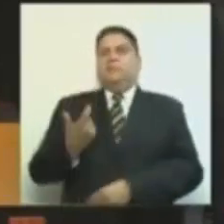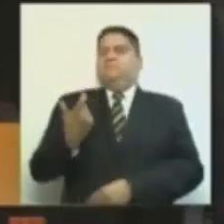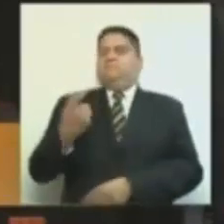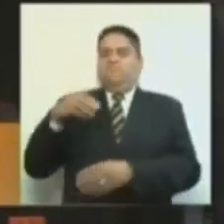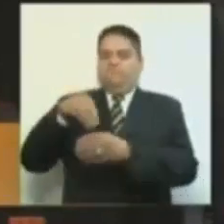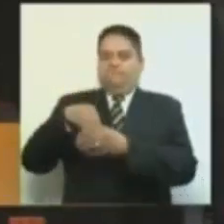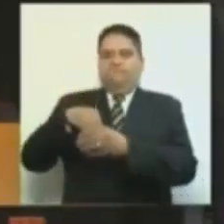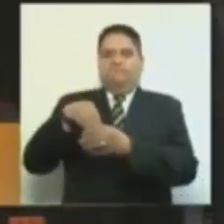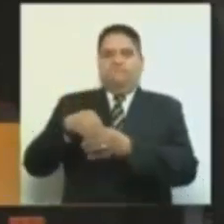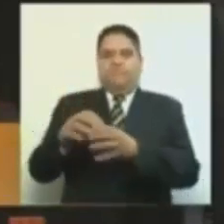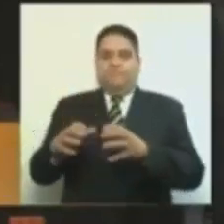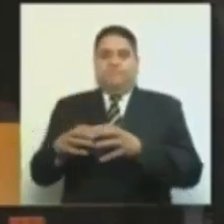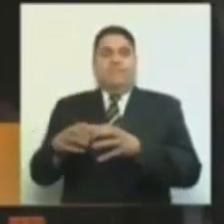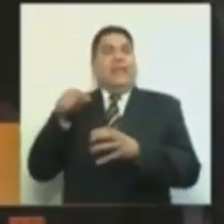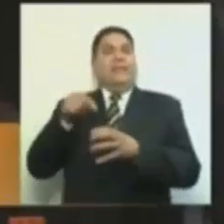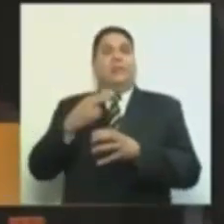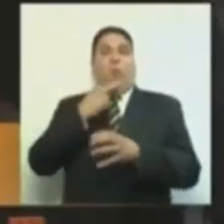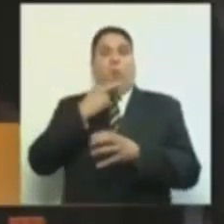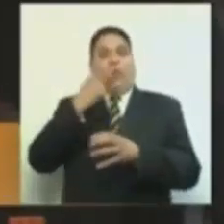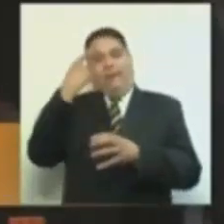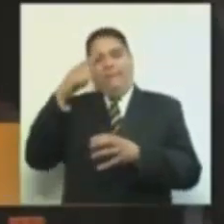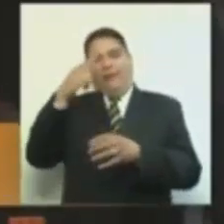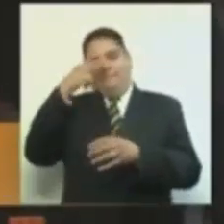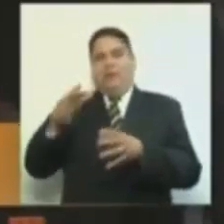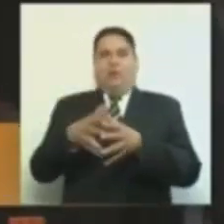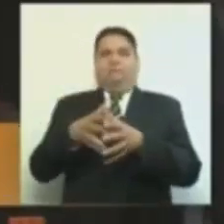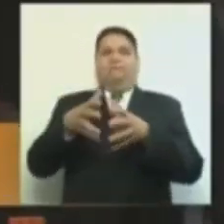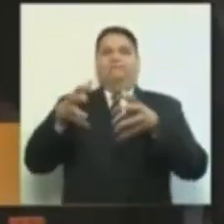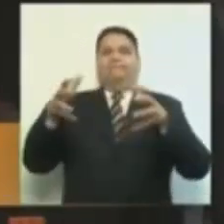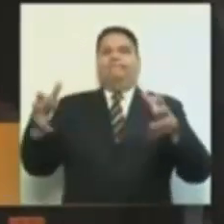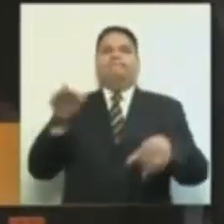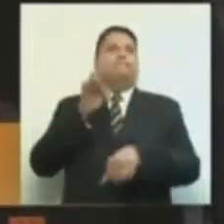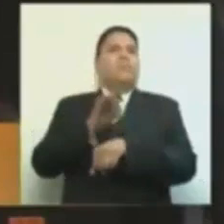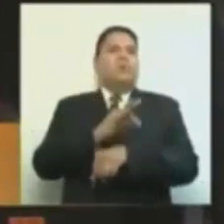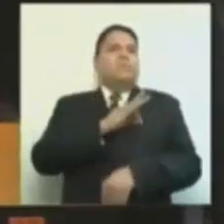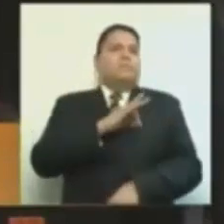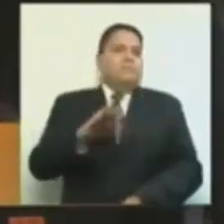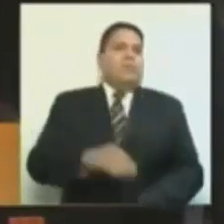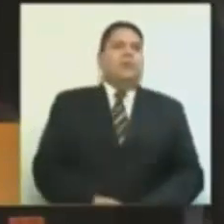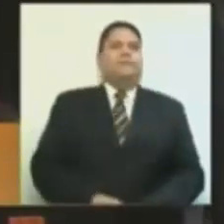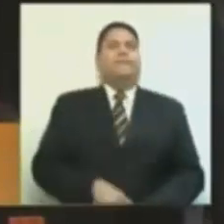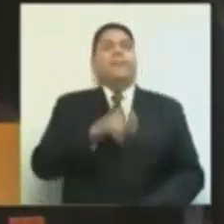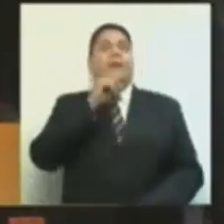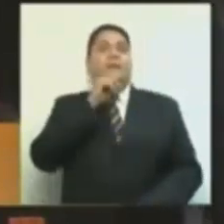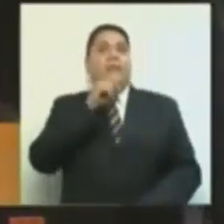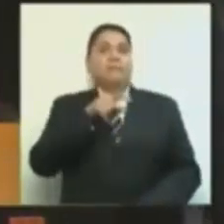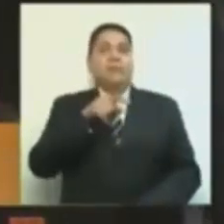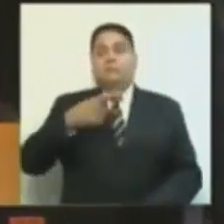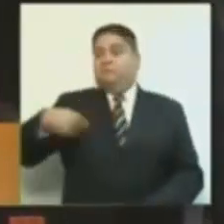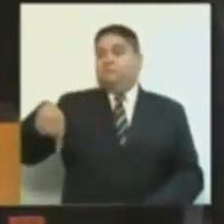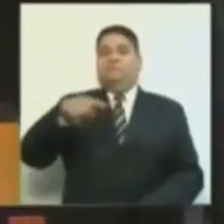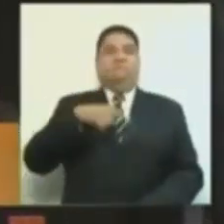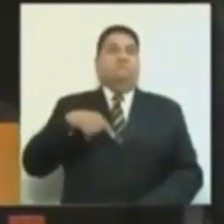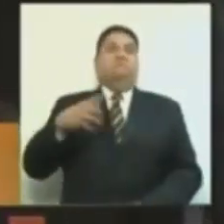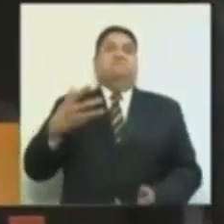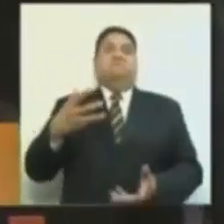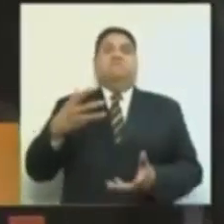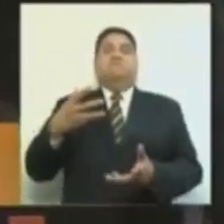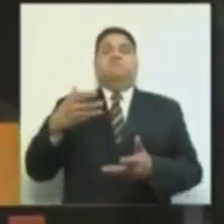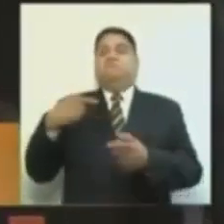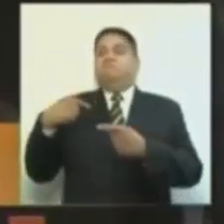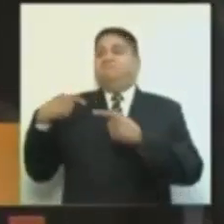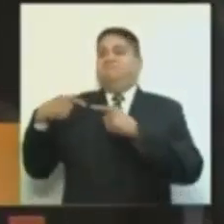desarrollo de México. Sin mencionar que el proceso legislativo de los últimos